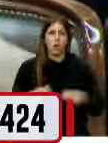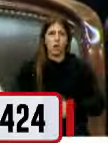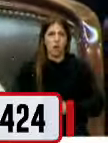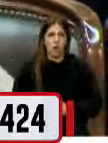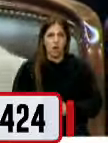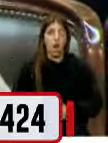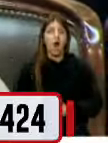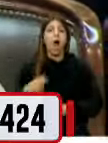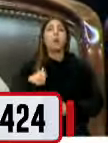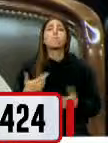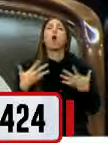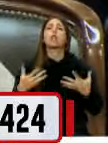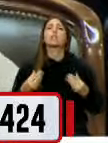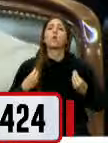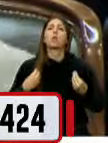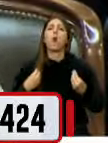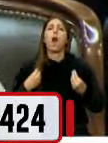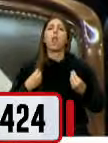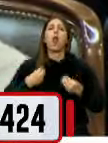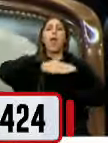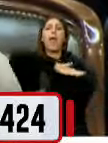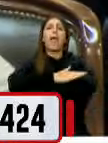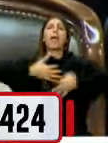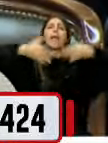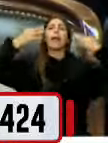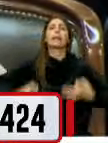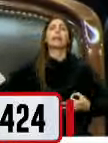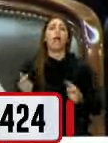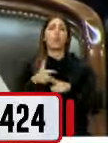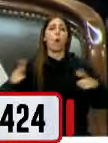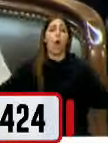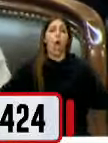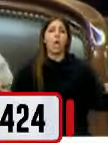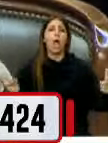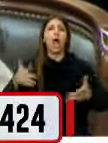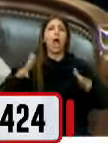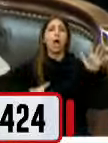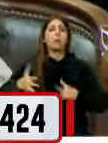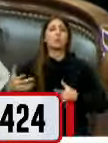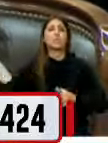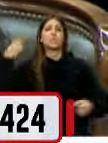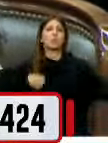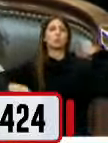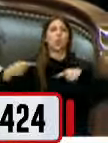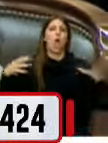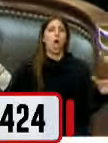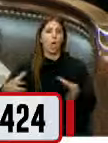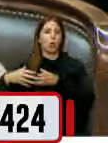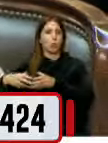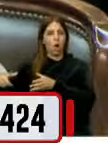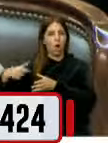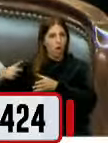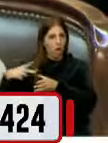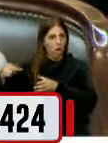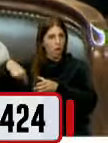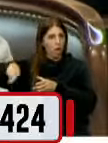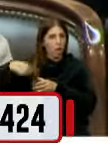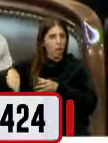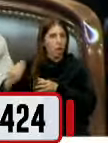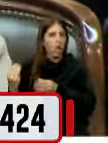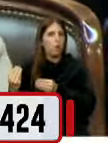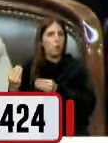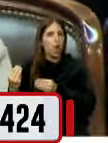ver, yo me acerco aquí. Buenas tardes, perdón que te moleste. ¿Manifestándote contra la ley Bases, por qué? ¿Por